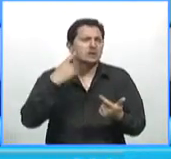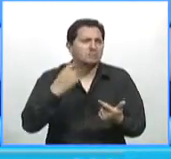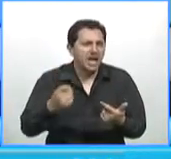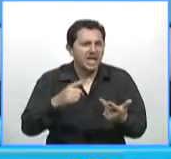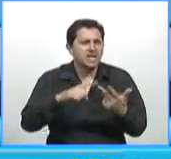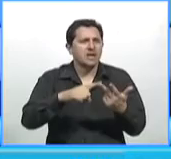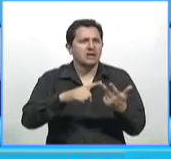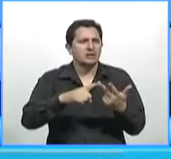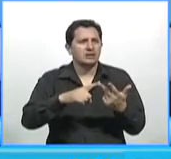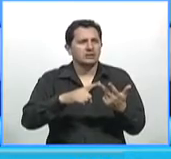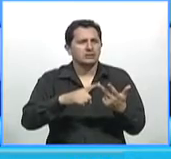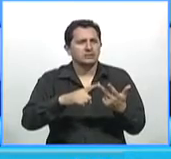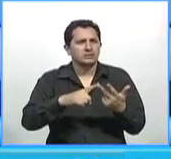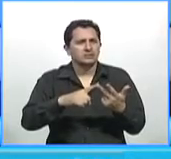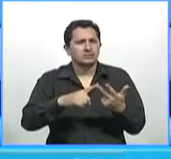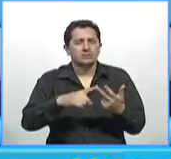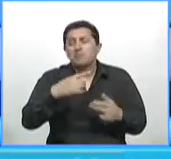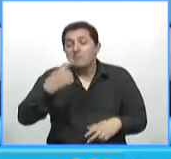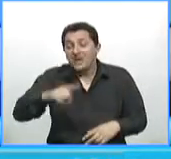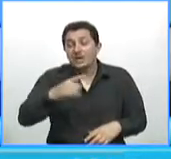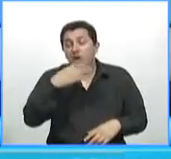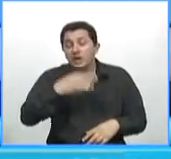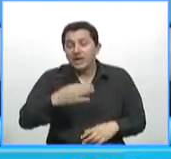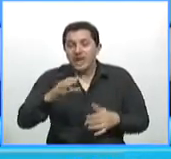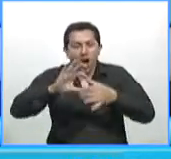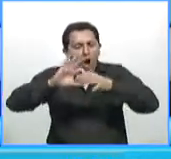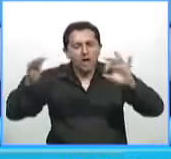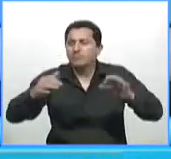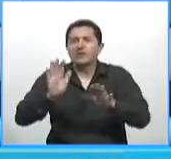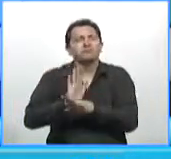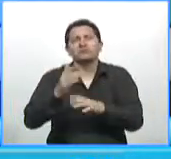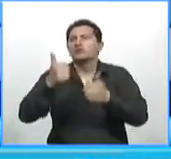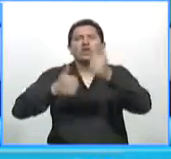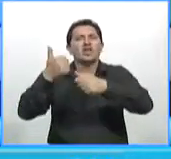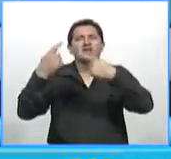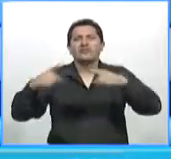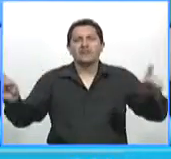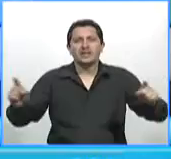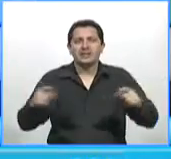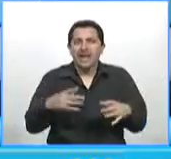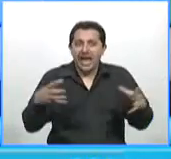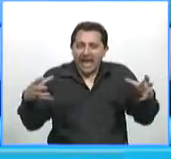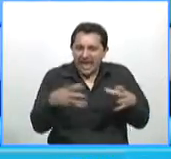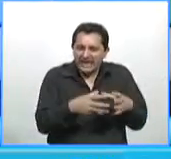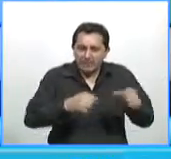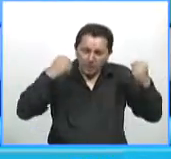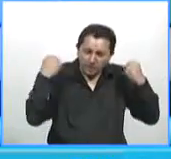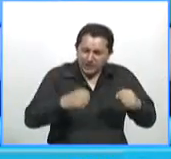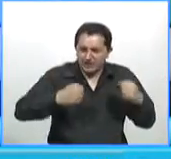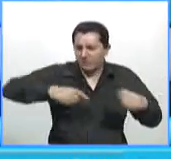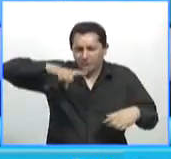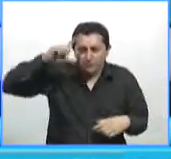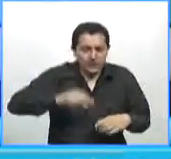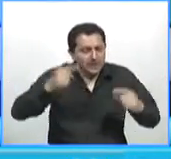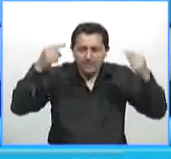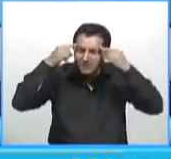España, hay varios. Pero la realidad es que el Juego Olímpico es un torneo aparte. Los equipos se entrenan a full, están solo